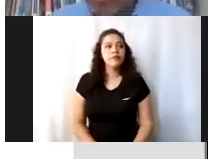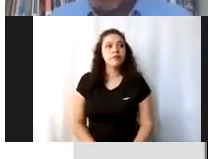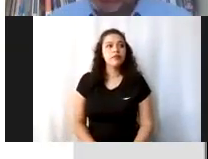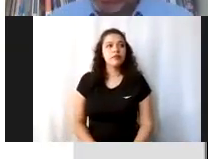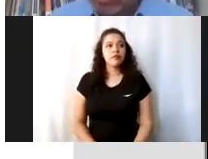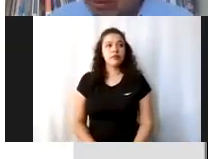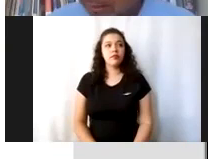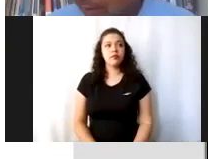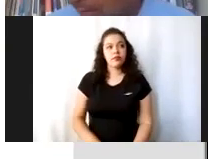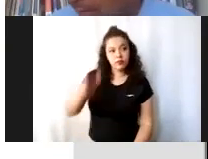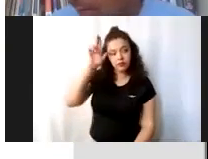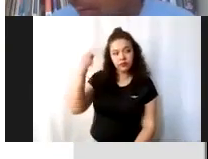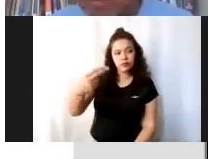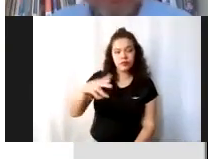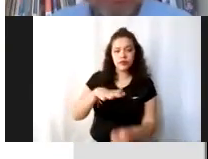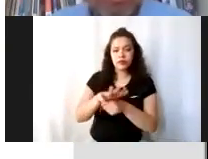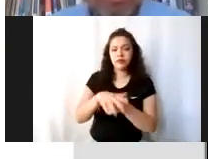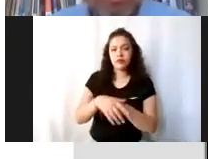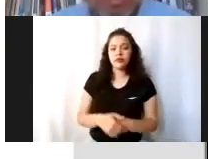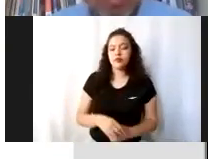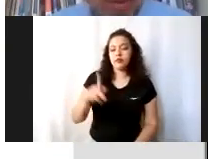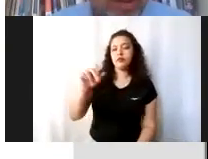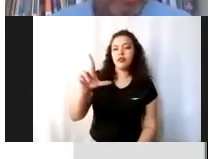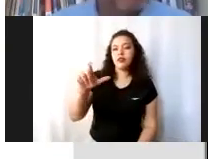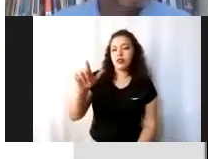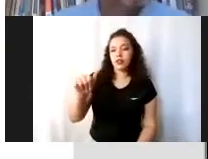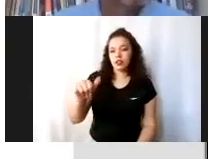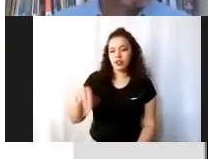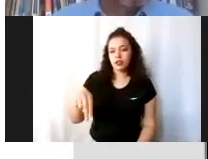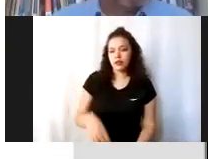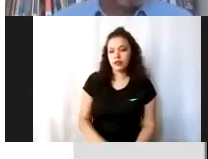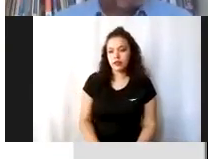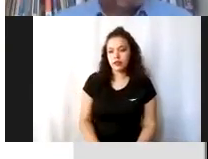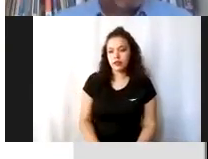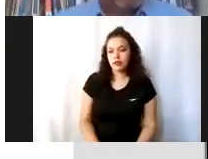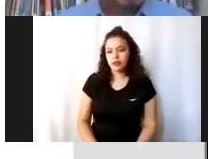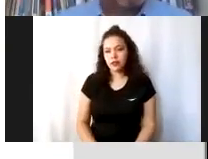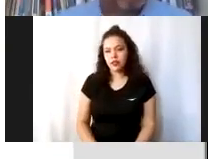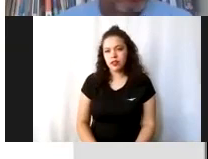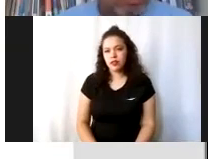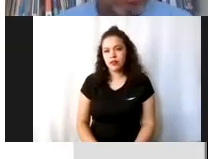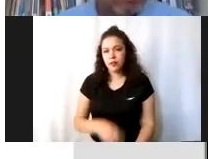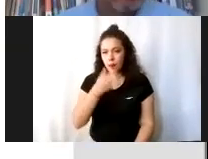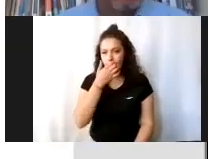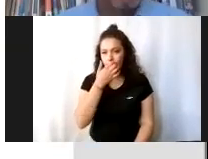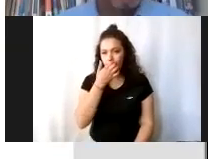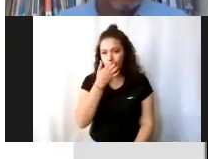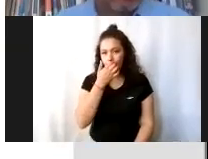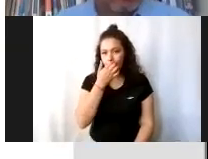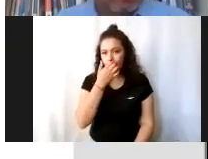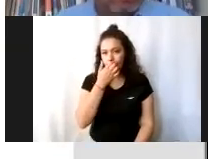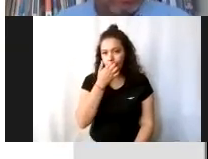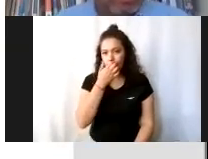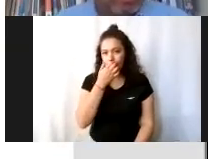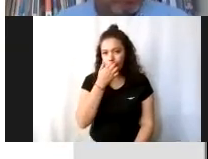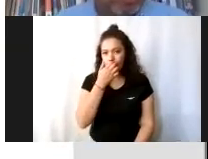Hola, ¿cuál es tu nombre? Paulina. Paulina. ¿Por qué crees que sí? ¿Por estas razones